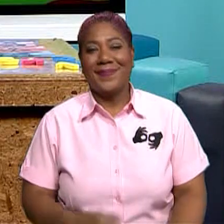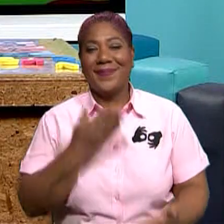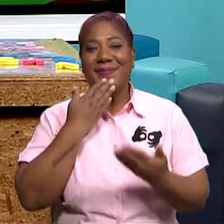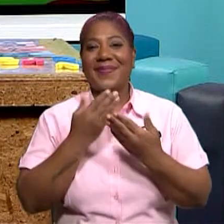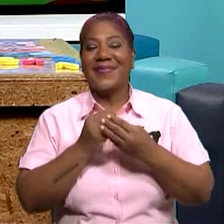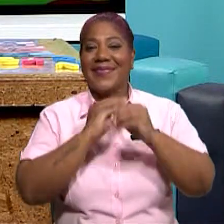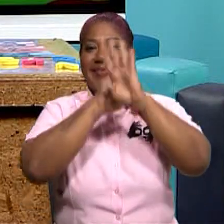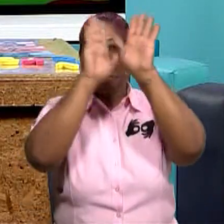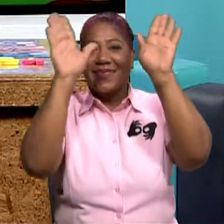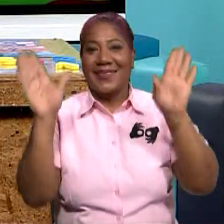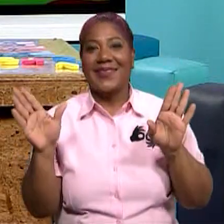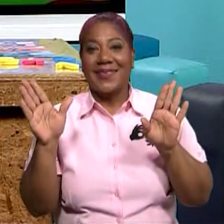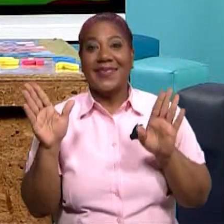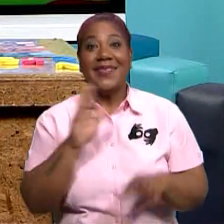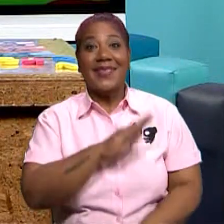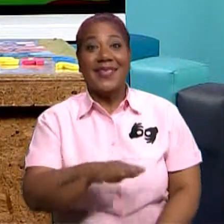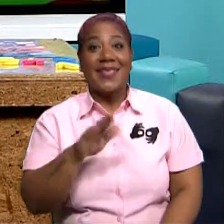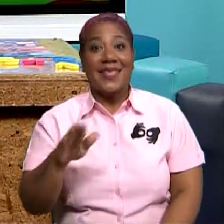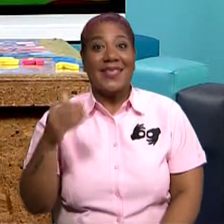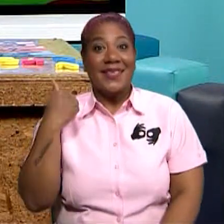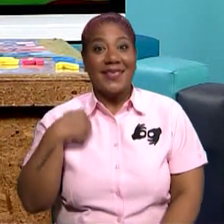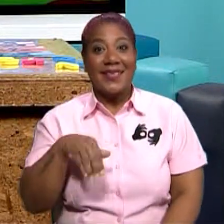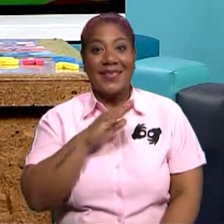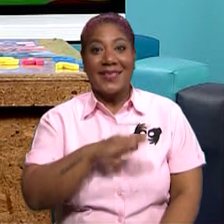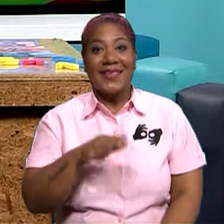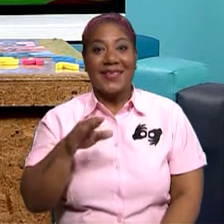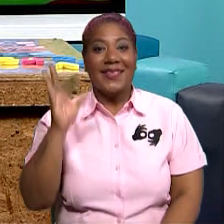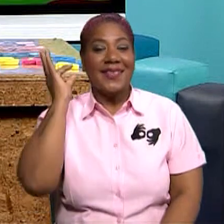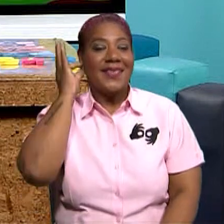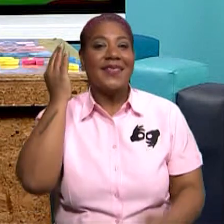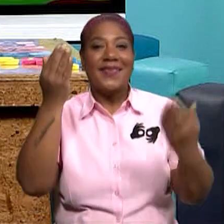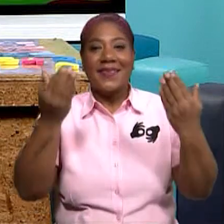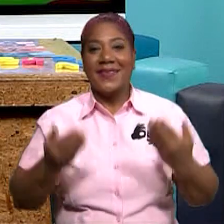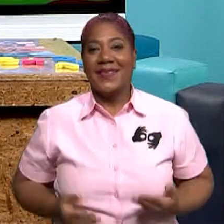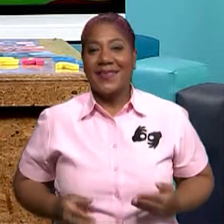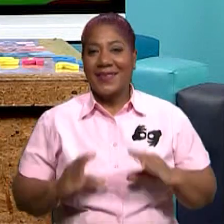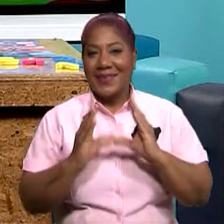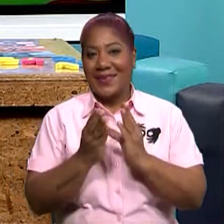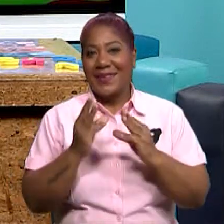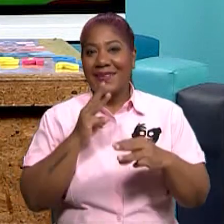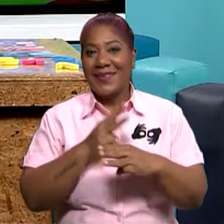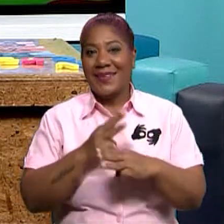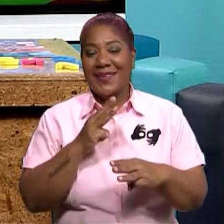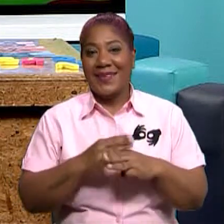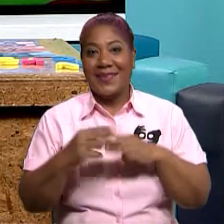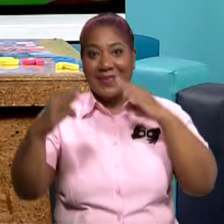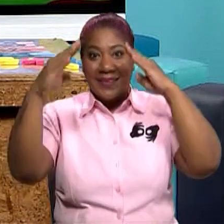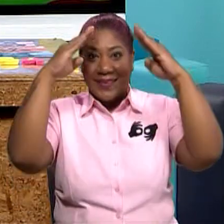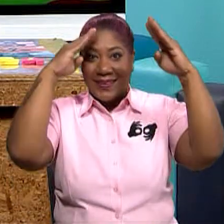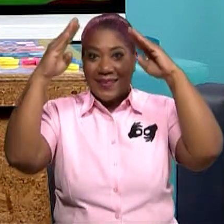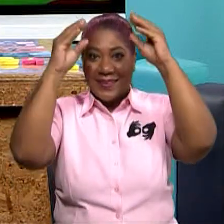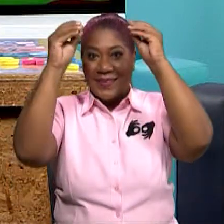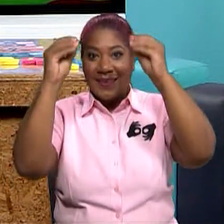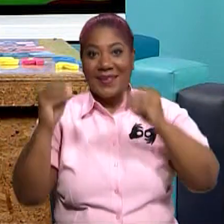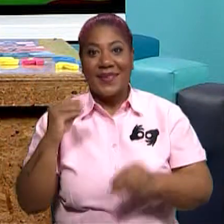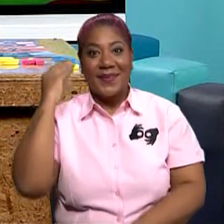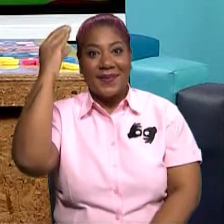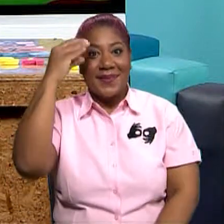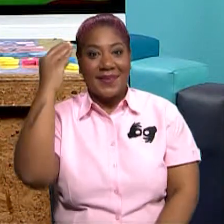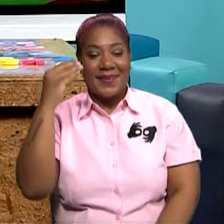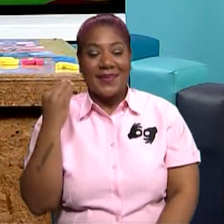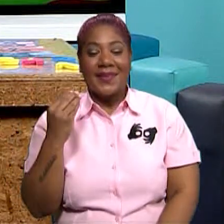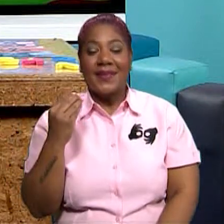Buenos días, chicas y chicos. Bienvenidos a una clase más de matemática. Les saluda la maestra Cori Ballesteros y